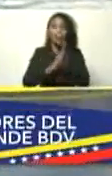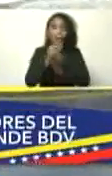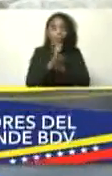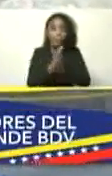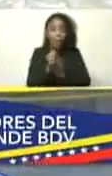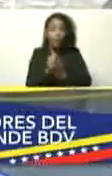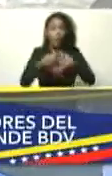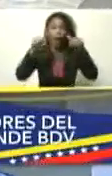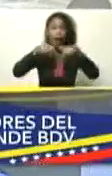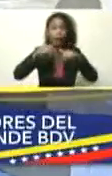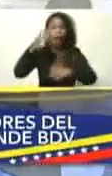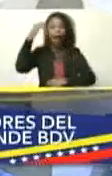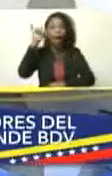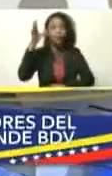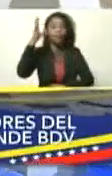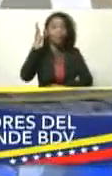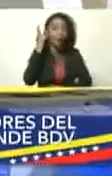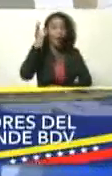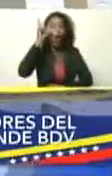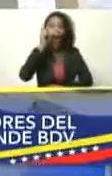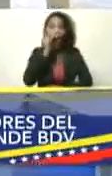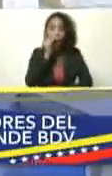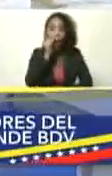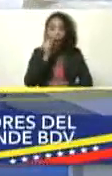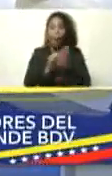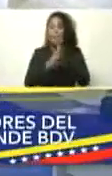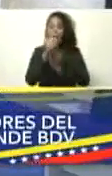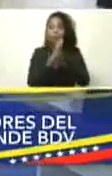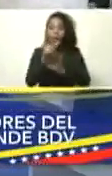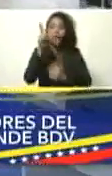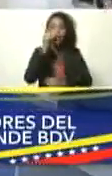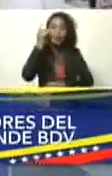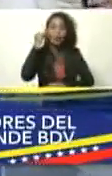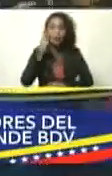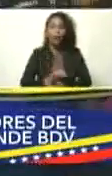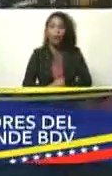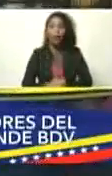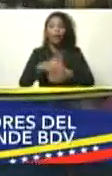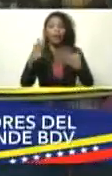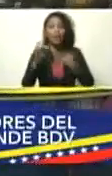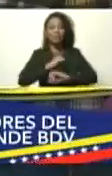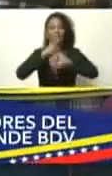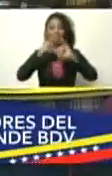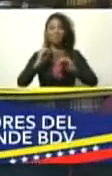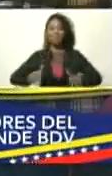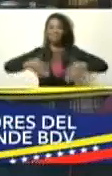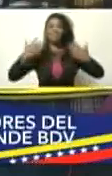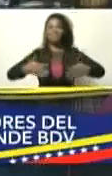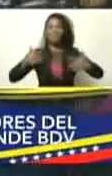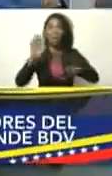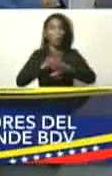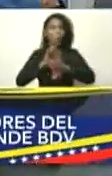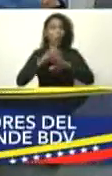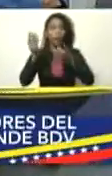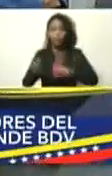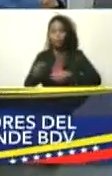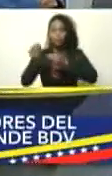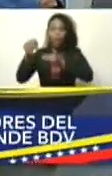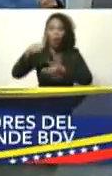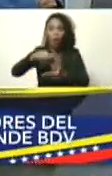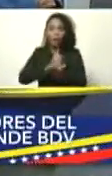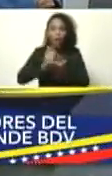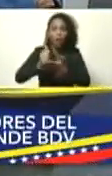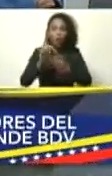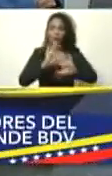Aquí tenemos a mujeres y hombres emprendedores y emprendedoras que están felices porque estamos entregando el crédito y